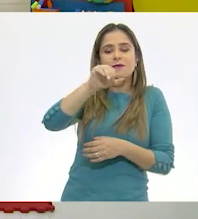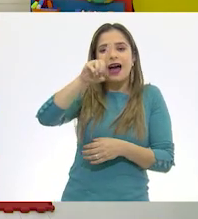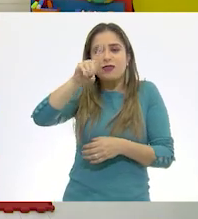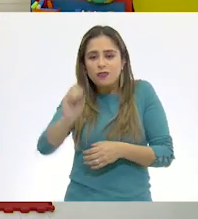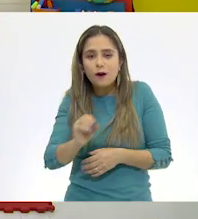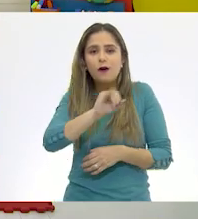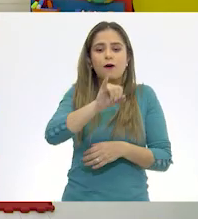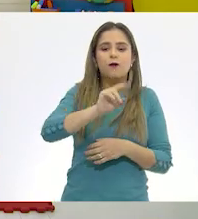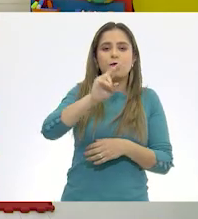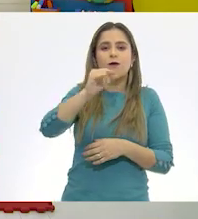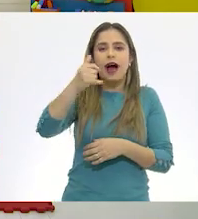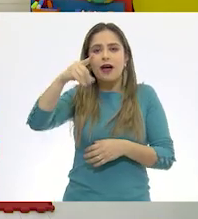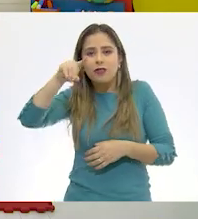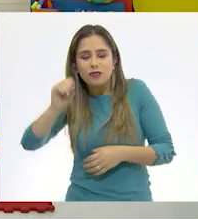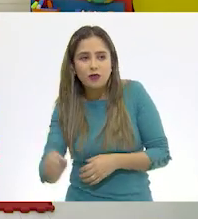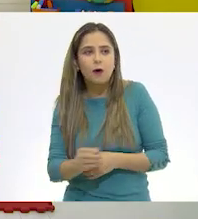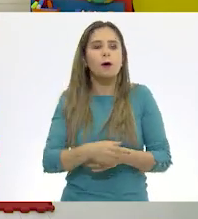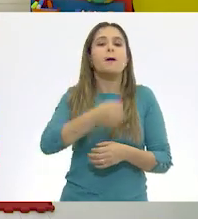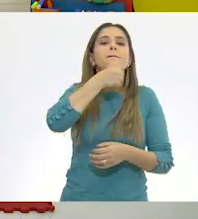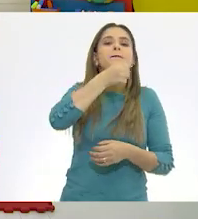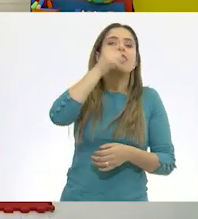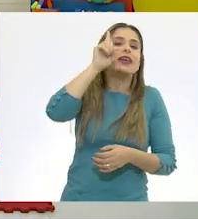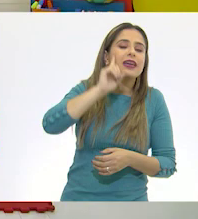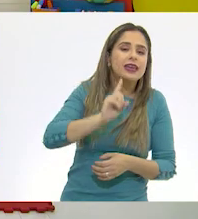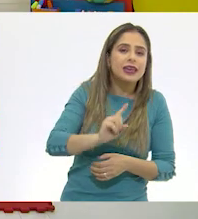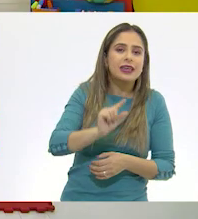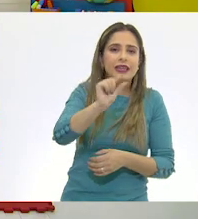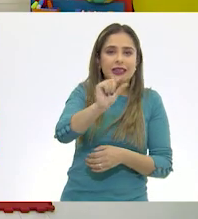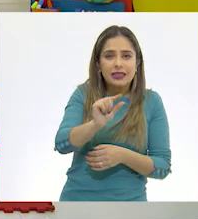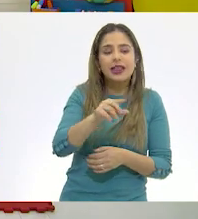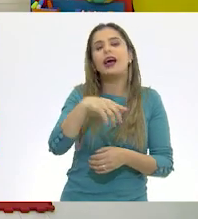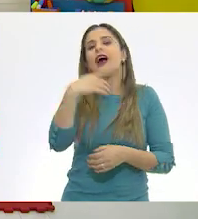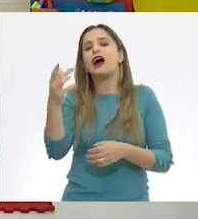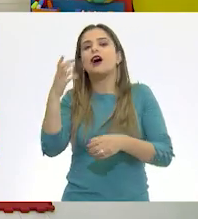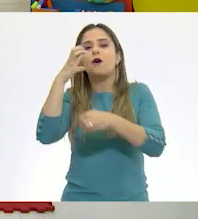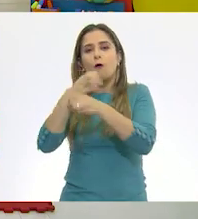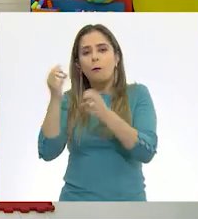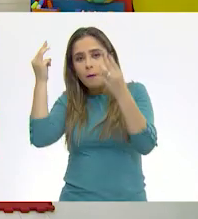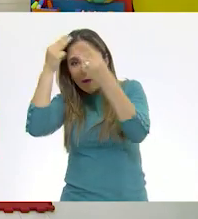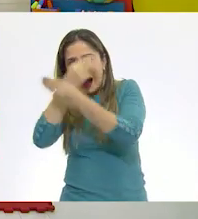Otra! ¡Viejita y comadrita! ¡Oh! ¡Claro!